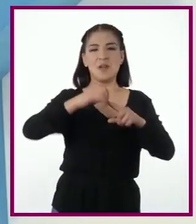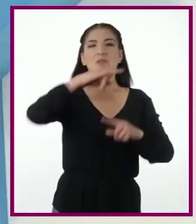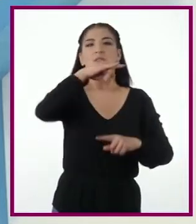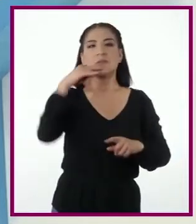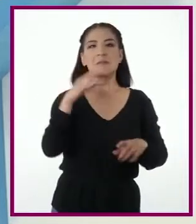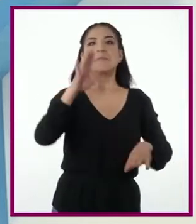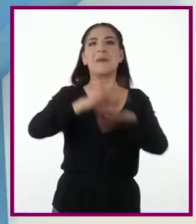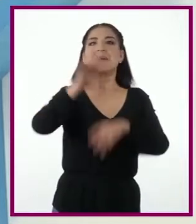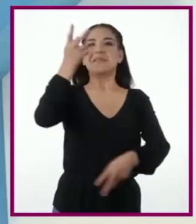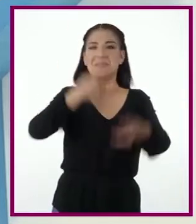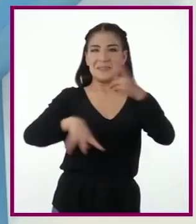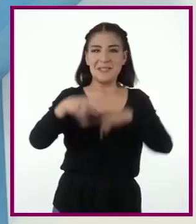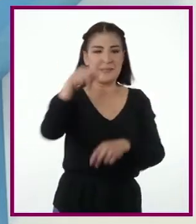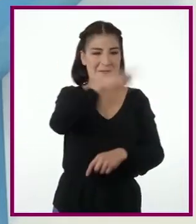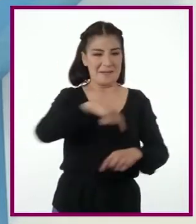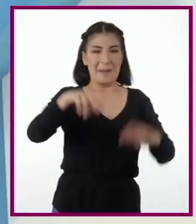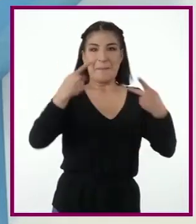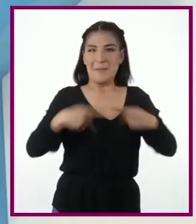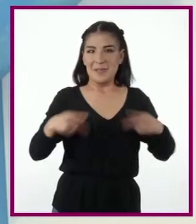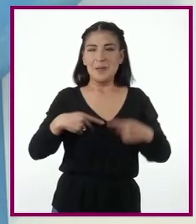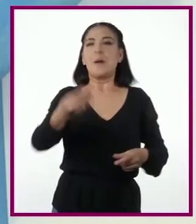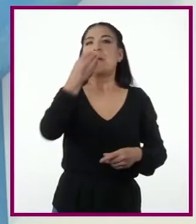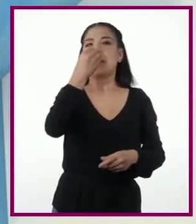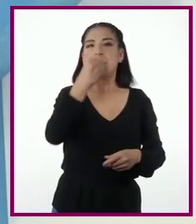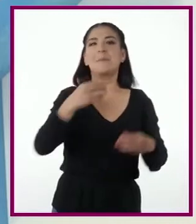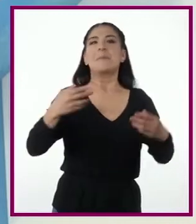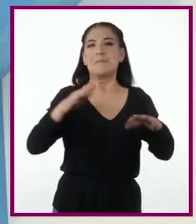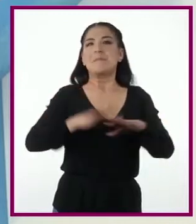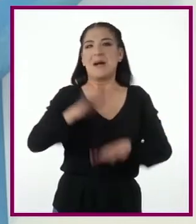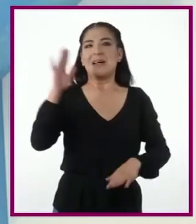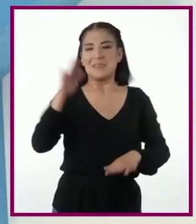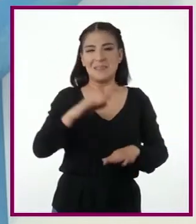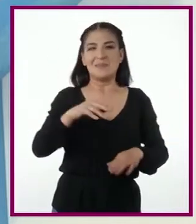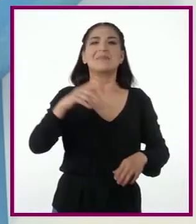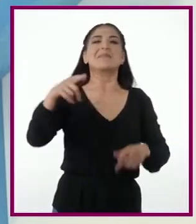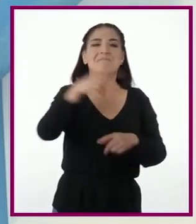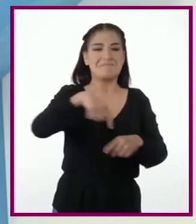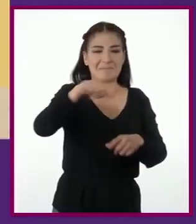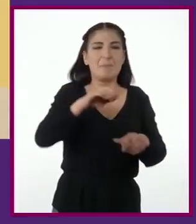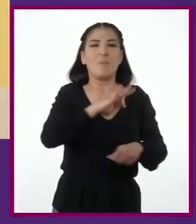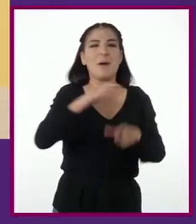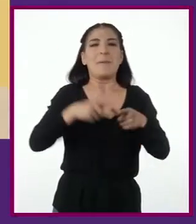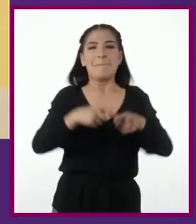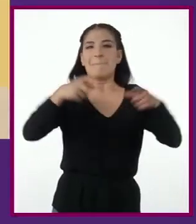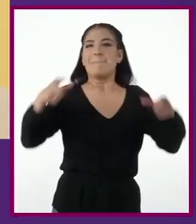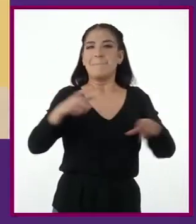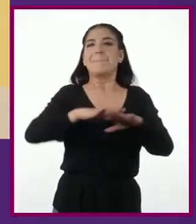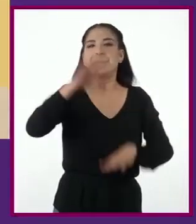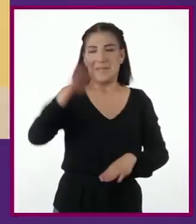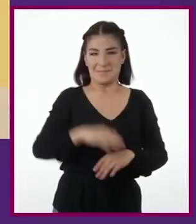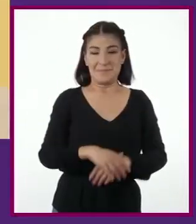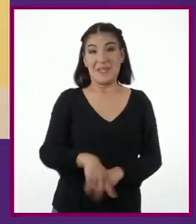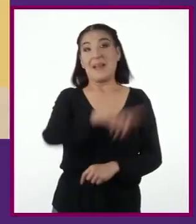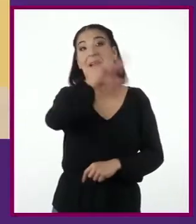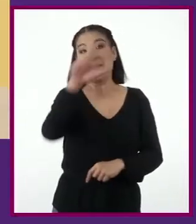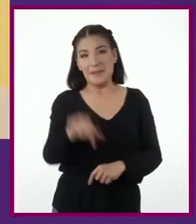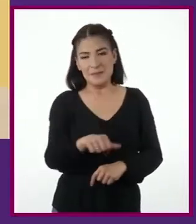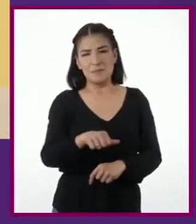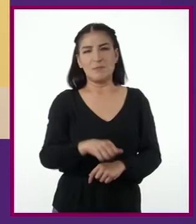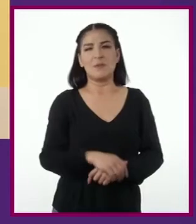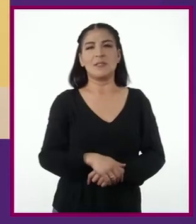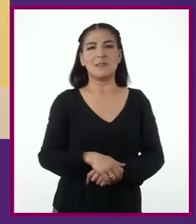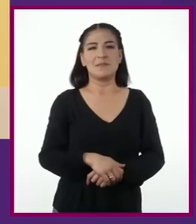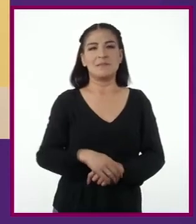Mejoró la dieta de los habitantes y contribuyó al incremento de la población. Más tarde, los